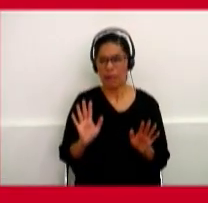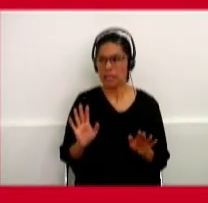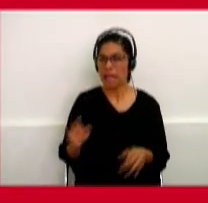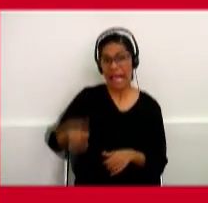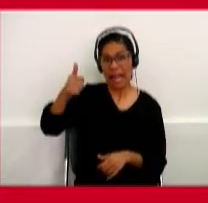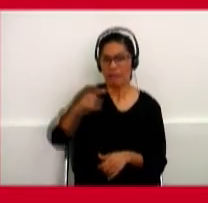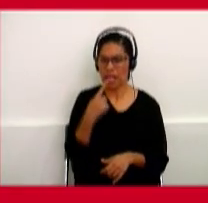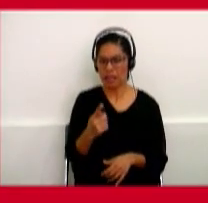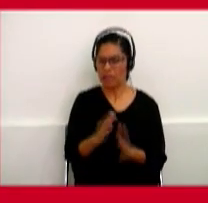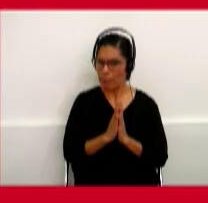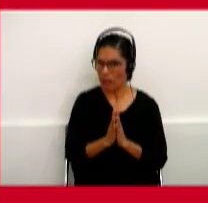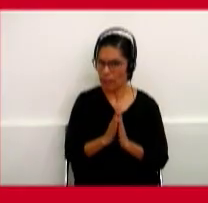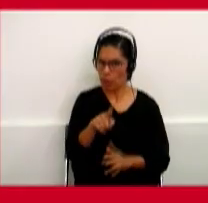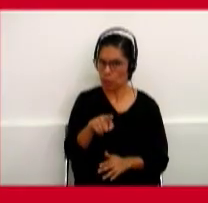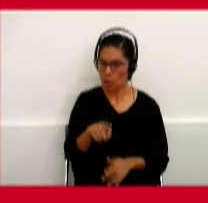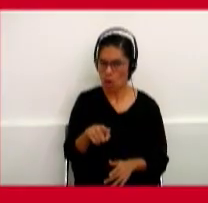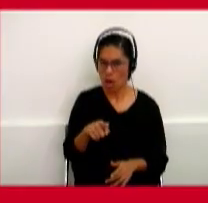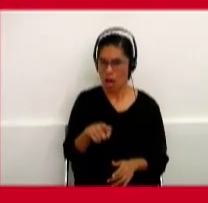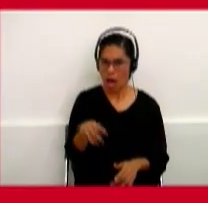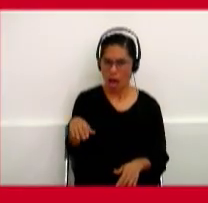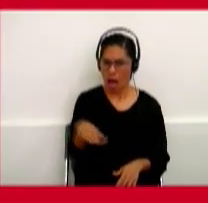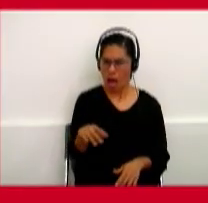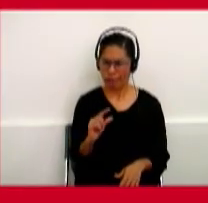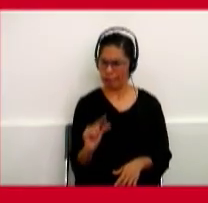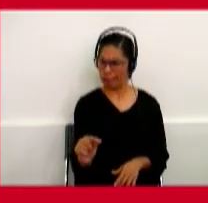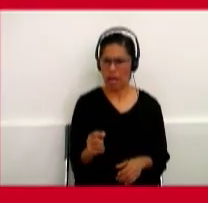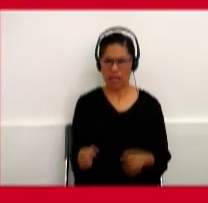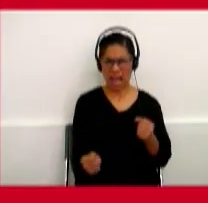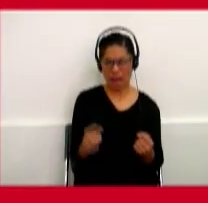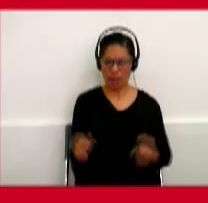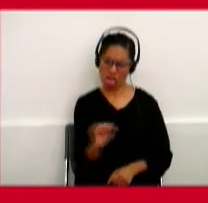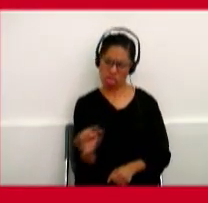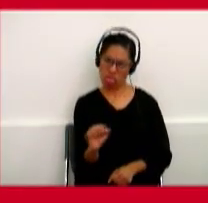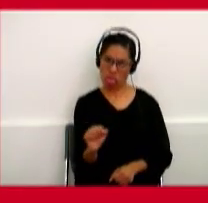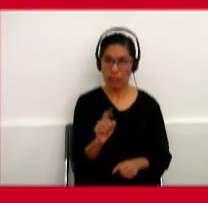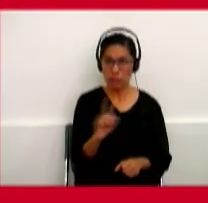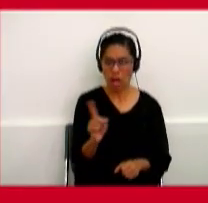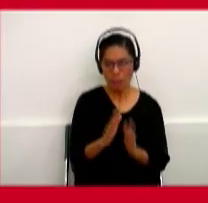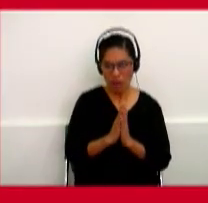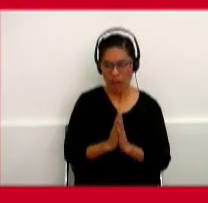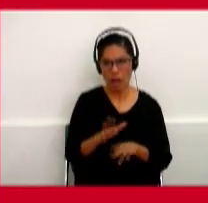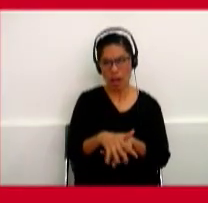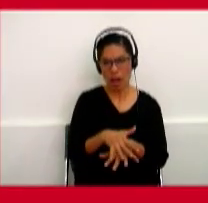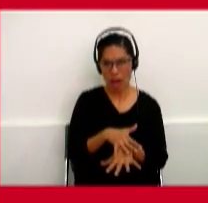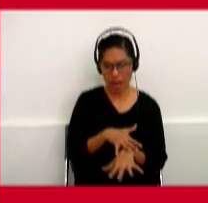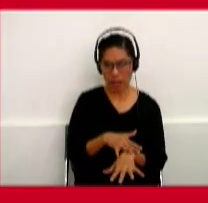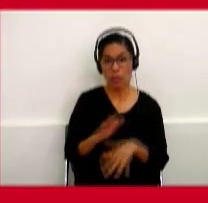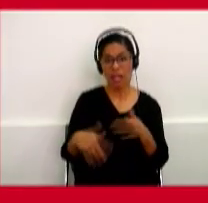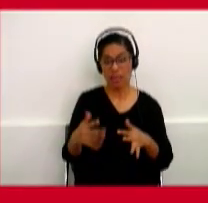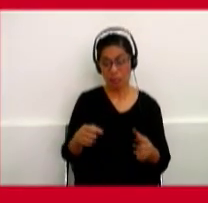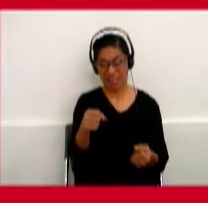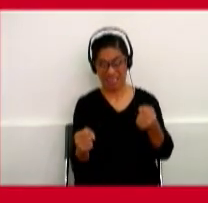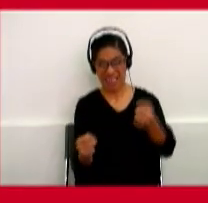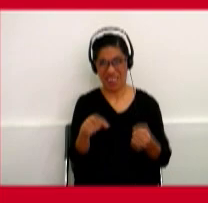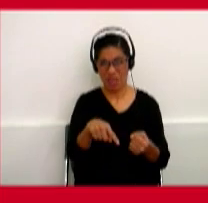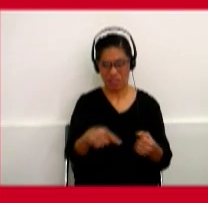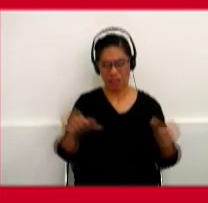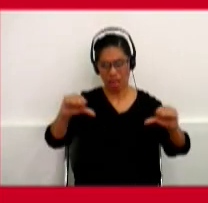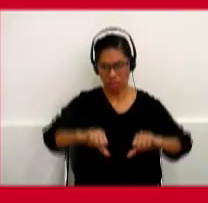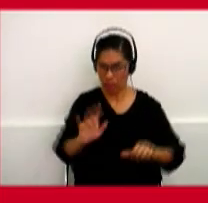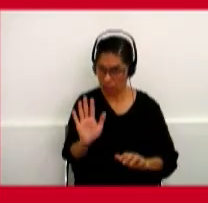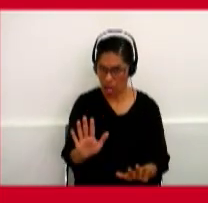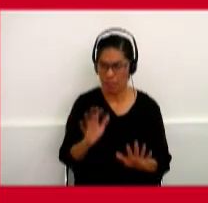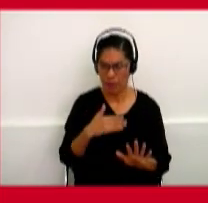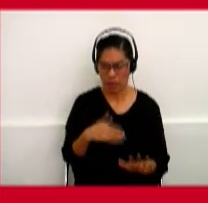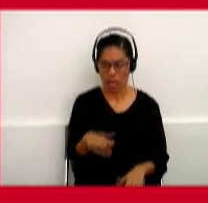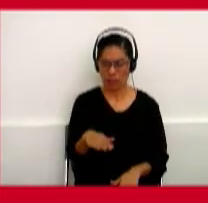producir demasiado daño a los camiones en ese tipo de vías en mala condición. Si ustedes pueden identificar áreas de las vías de transporte donde haya demasiado